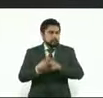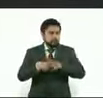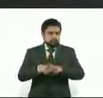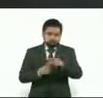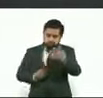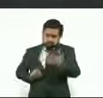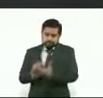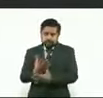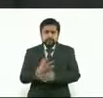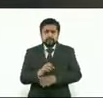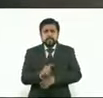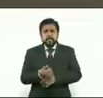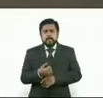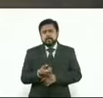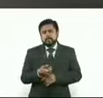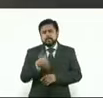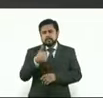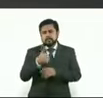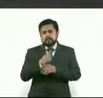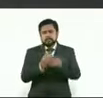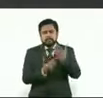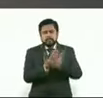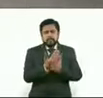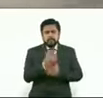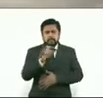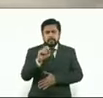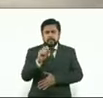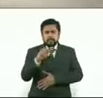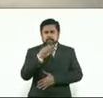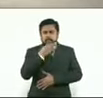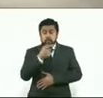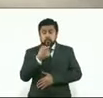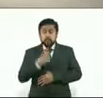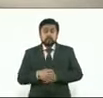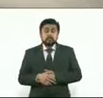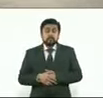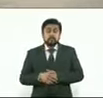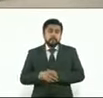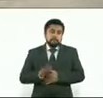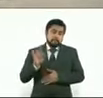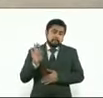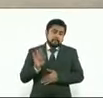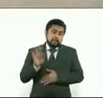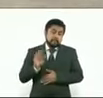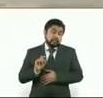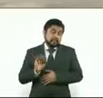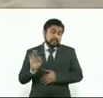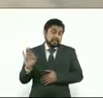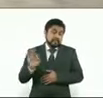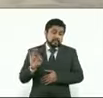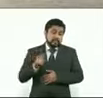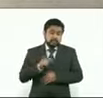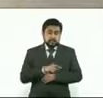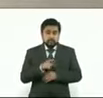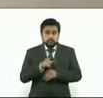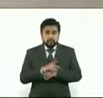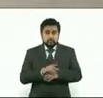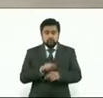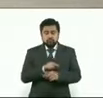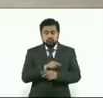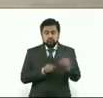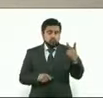mañana con 20 minutos. Y pues se parece que va a ser este duelo solamente de